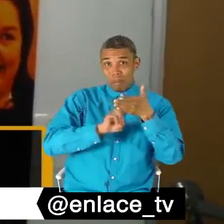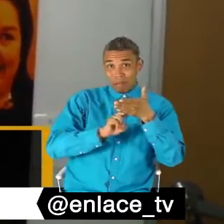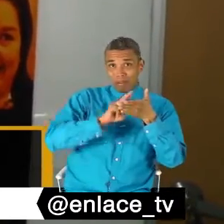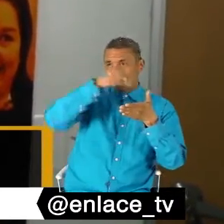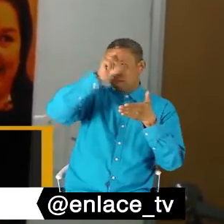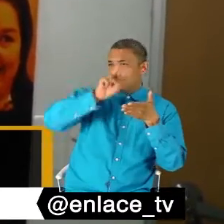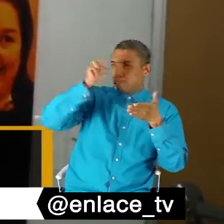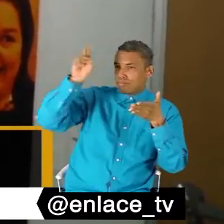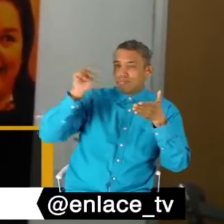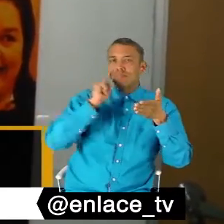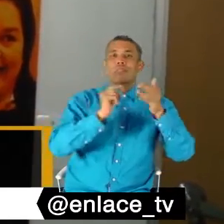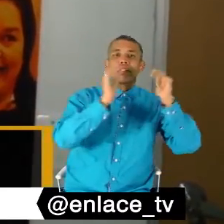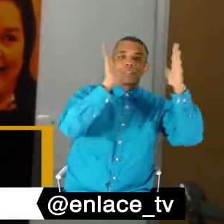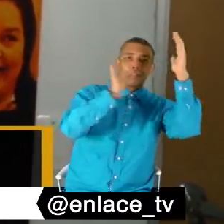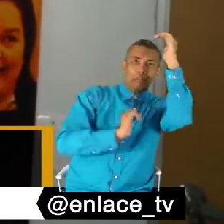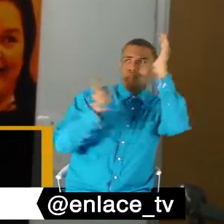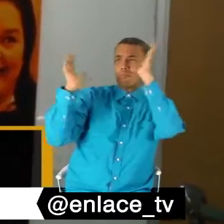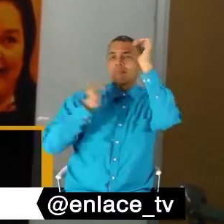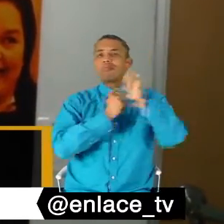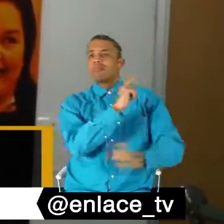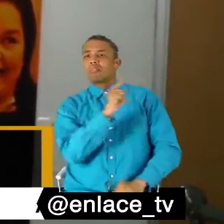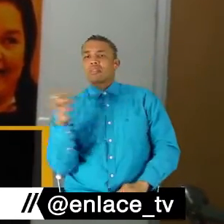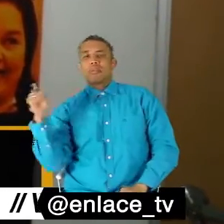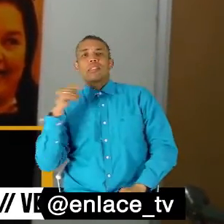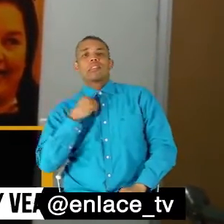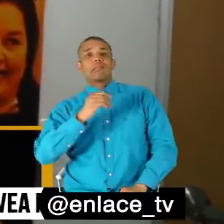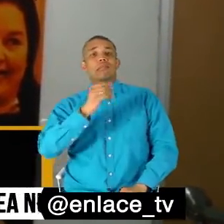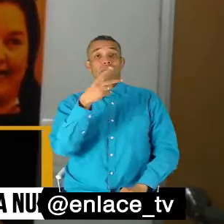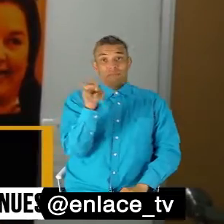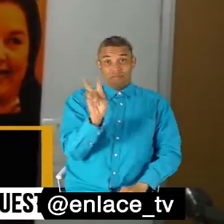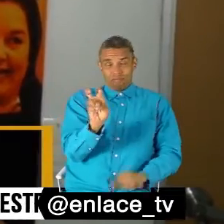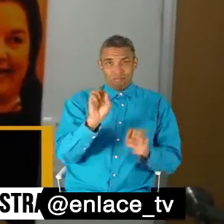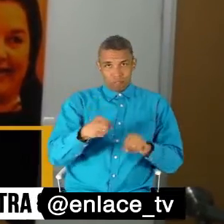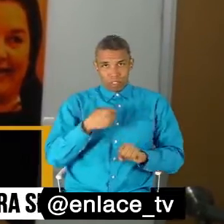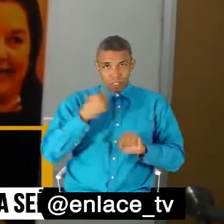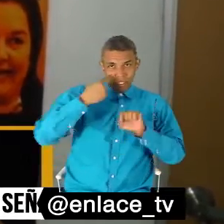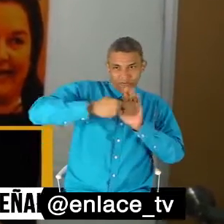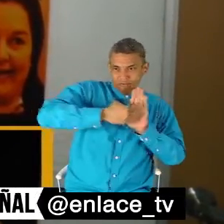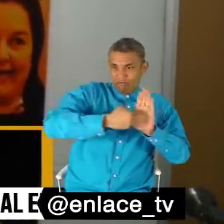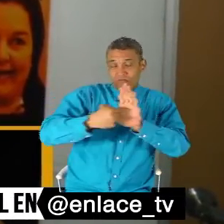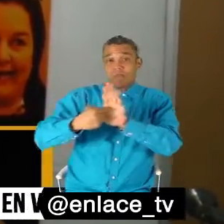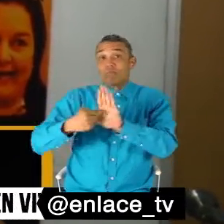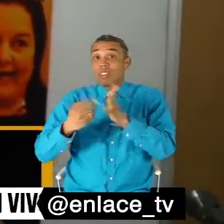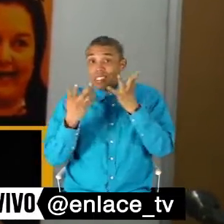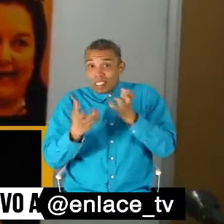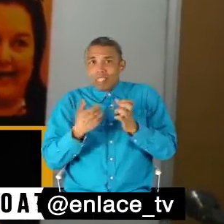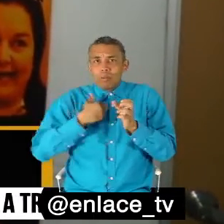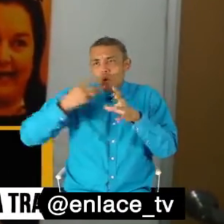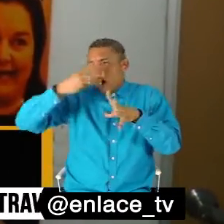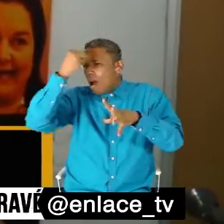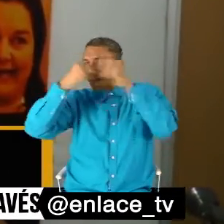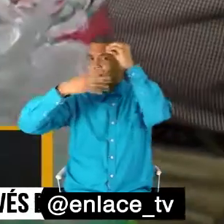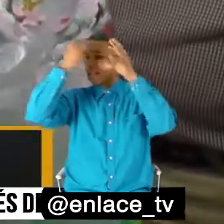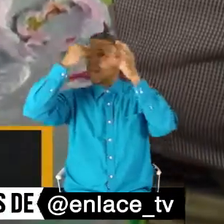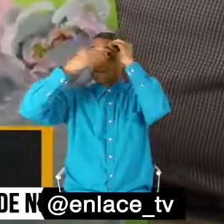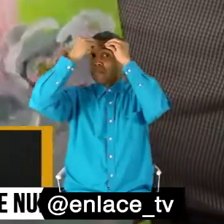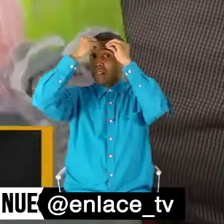finalmente esas sean exhibidas en todo el Centro de Convivencia Ciudadana y pues finalmente logremos una pedagogía social con esas obras allí